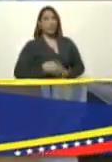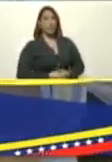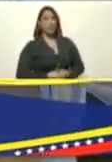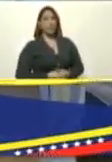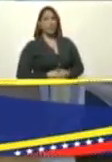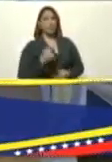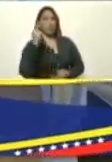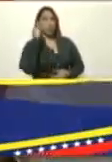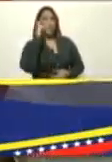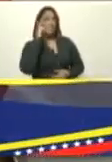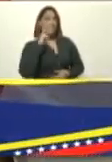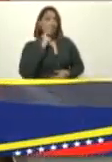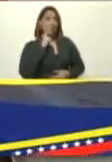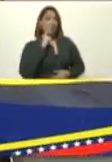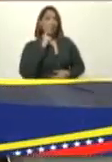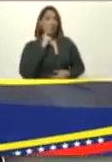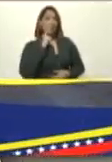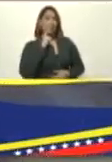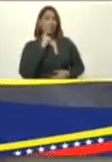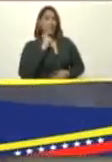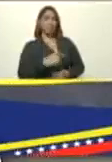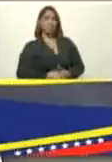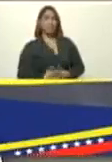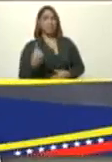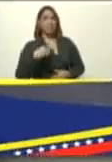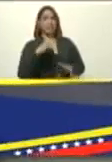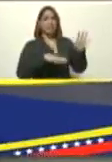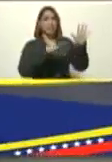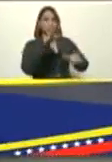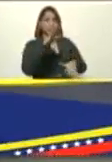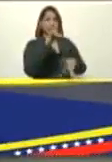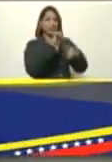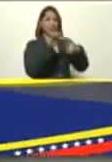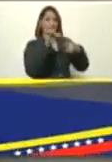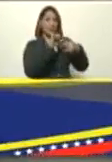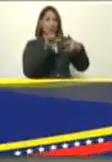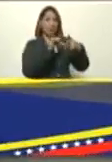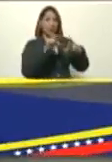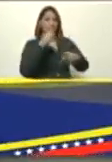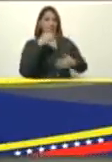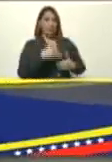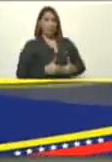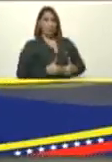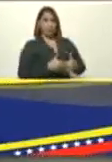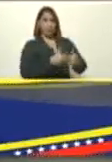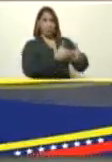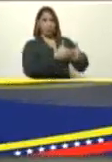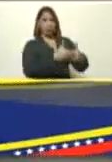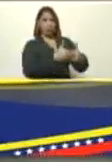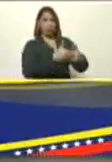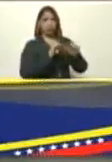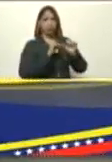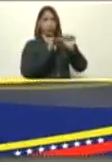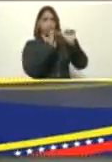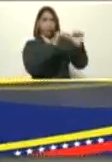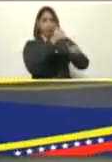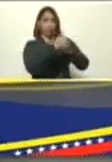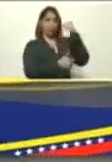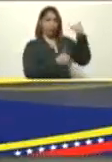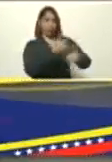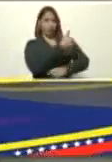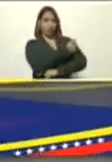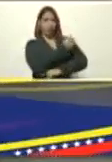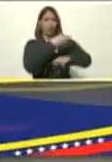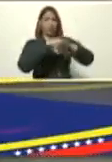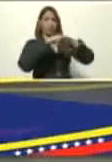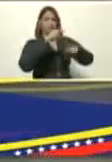mujeres embarazadas, ¿verdad?, que tengan más de 14 semanas de gestación, y seguir avanzando en la vacunación de nuestros niños